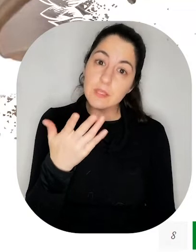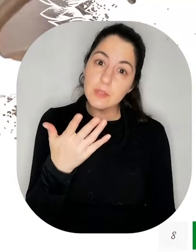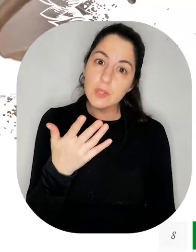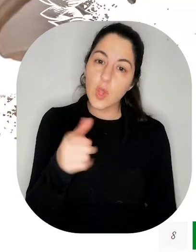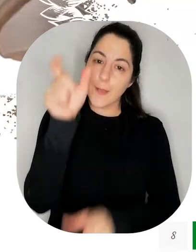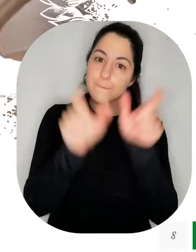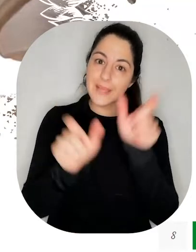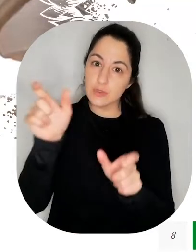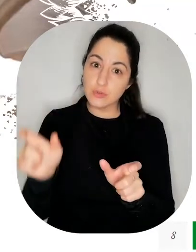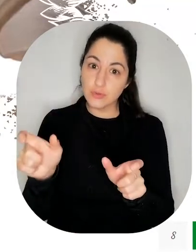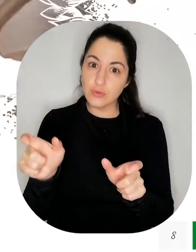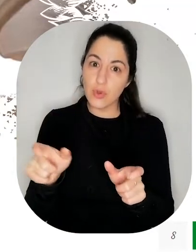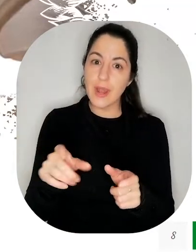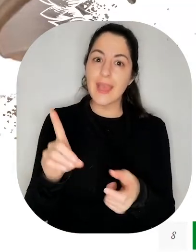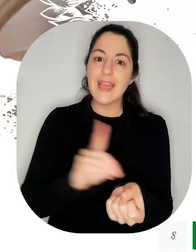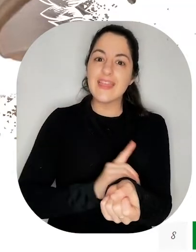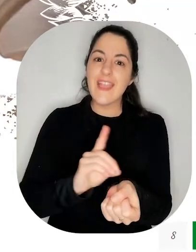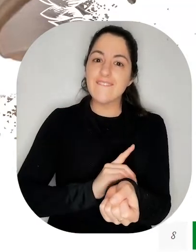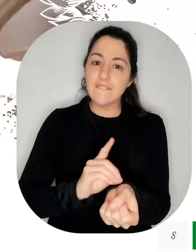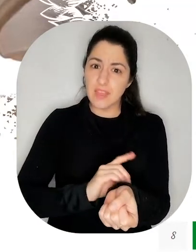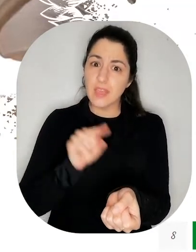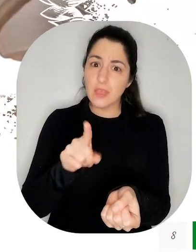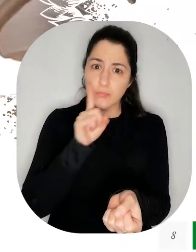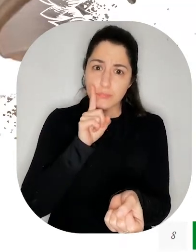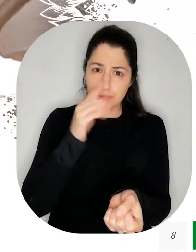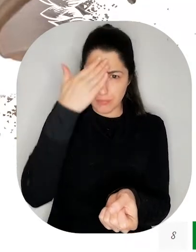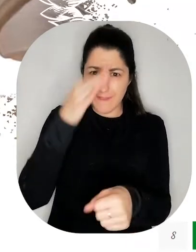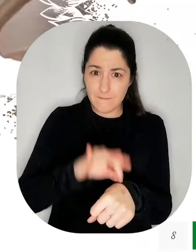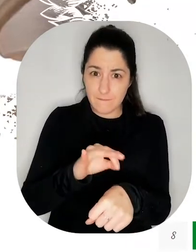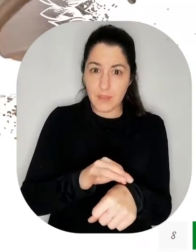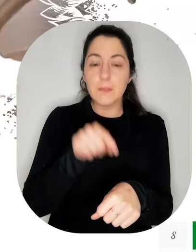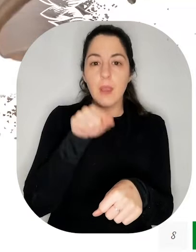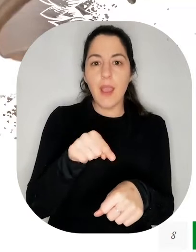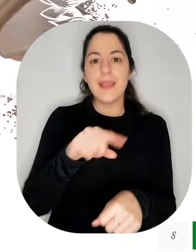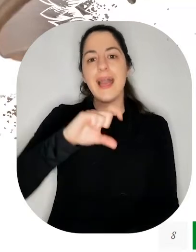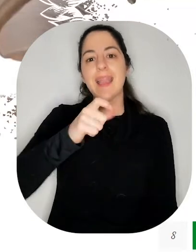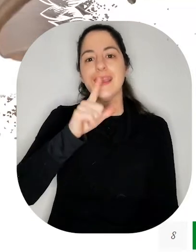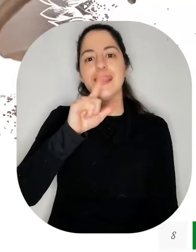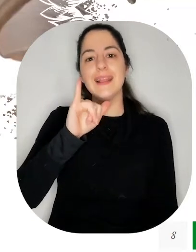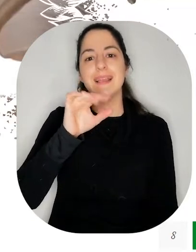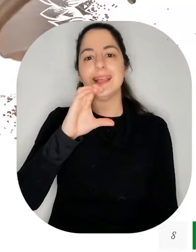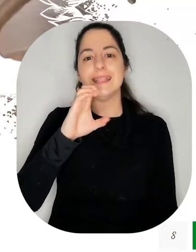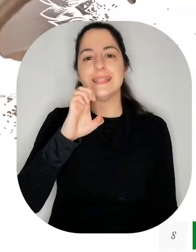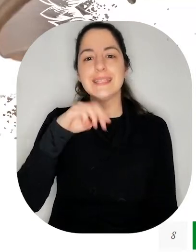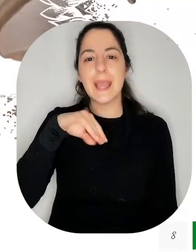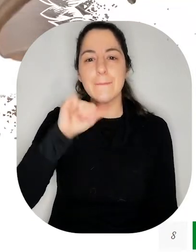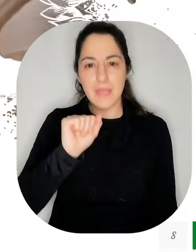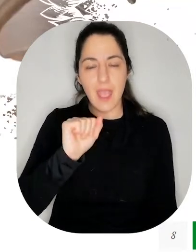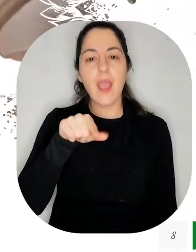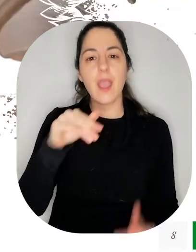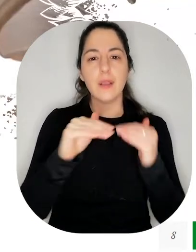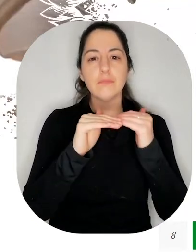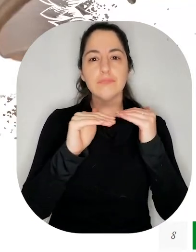ha visto un efecto protector en personas con resistencia a la insulina y con diabetes, en que estabiliza la glicemia. Hay